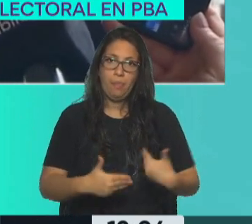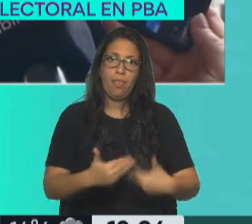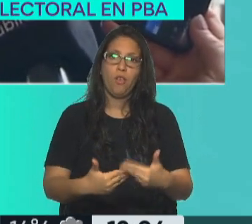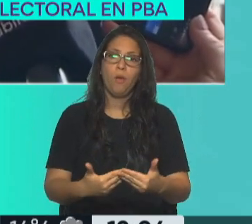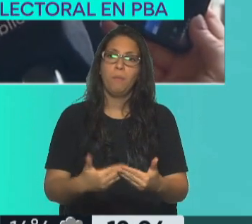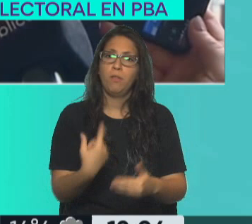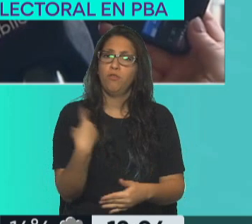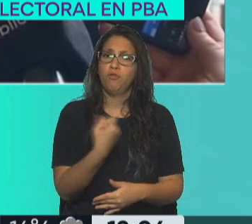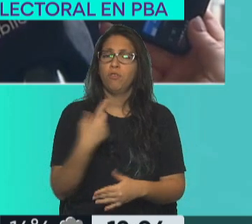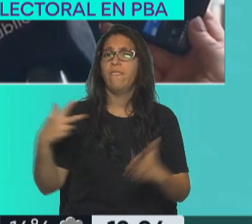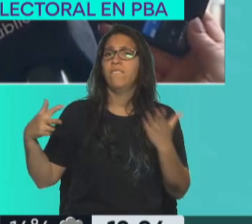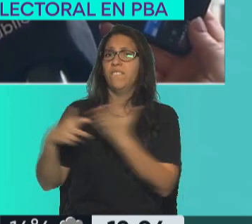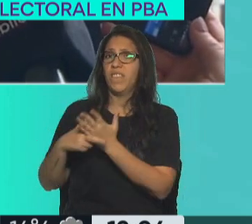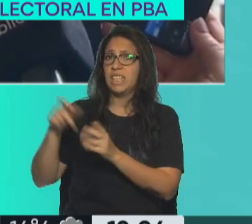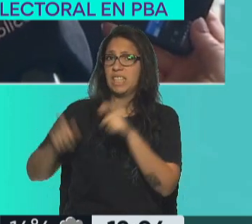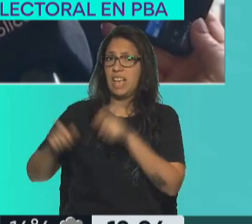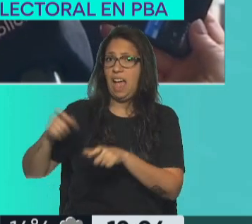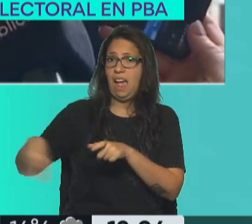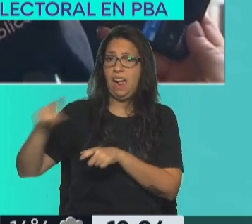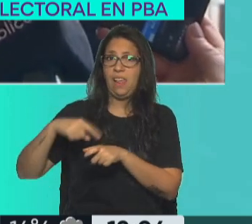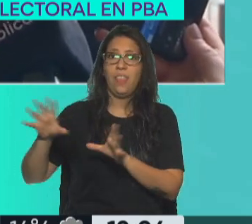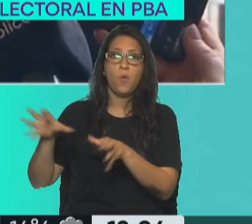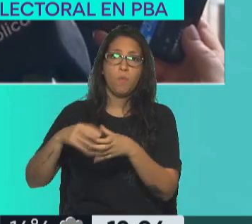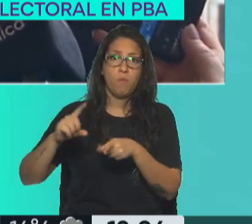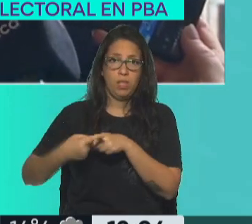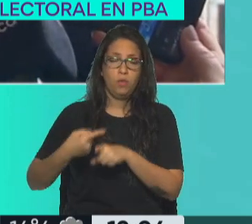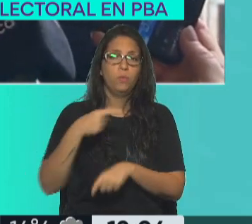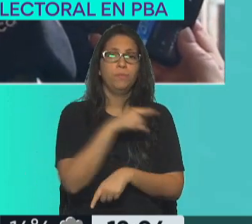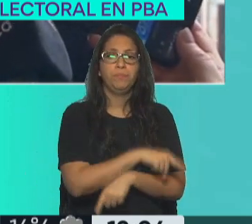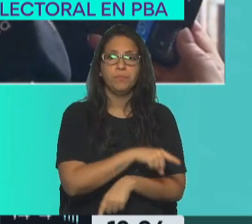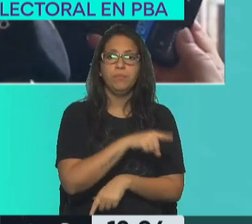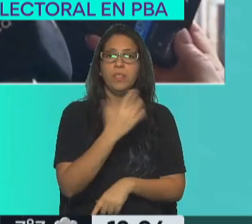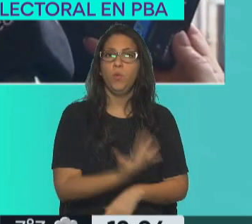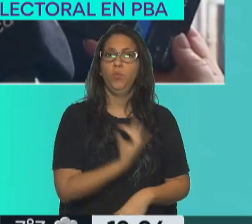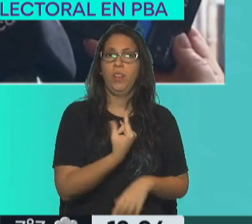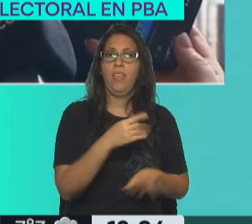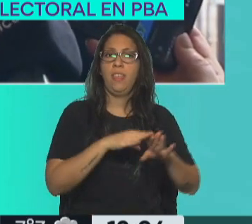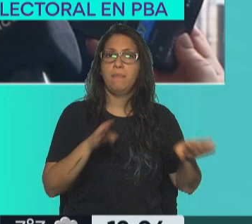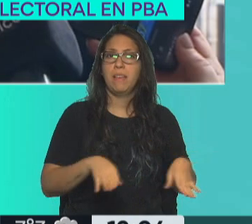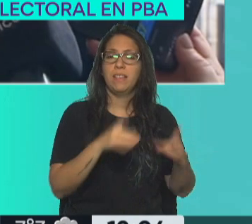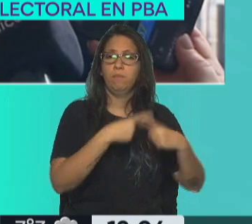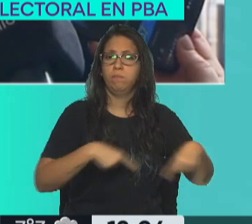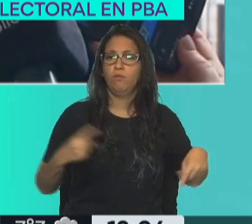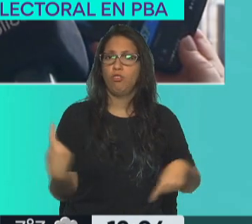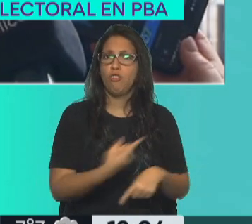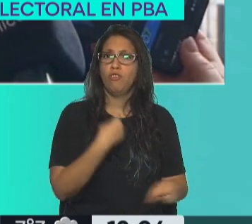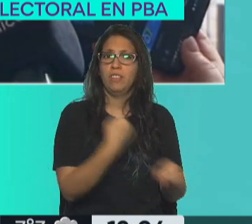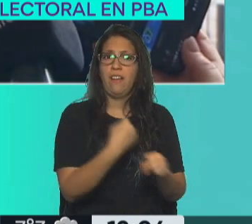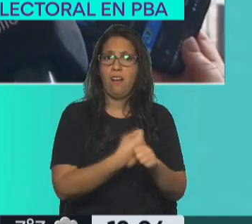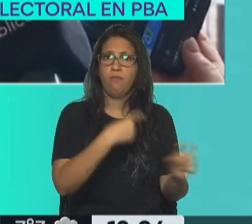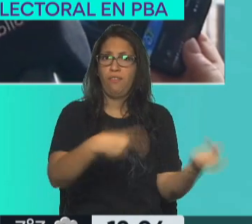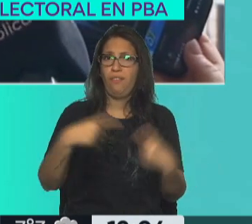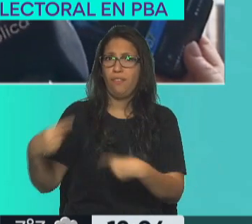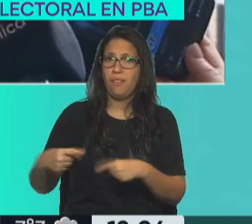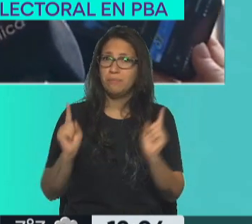adelante tanto los fiscales de cada una de las agrupaciones como todas las autoridades electorales diferentes tareas en